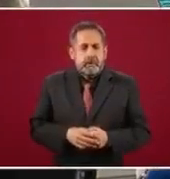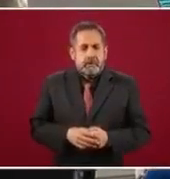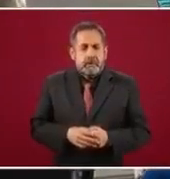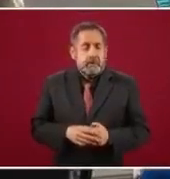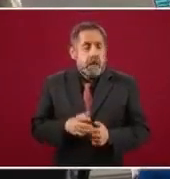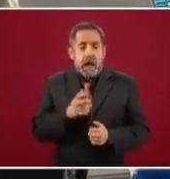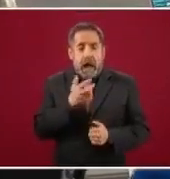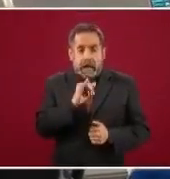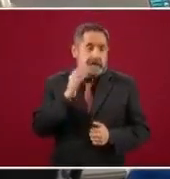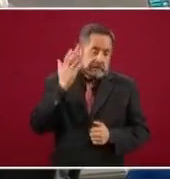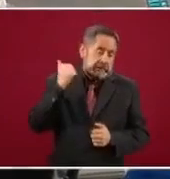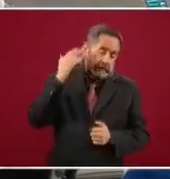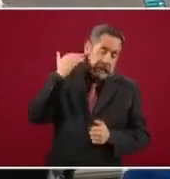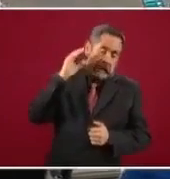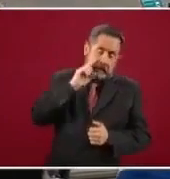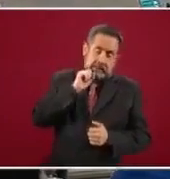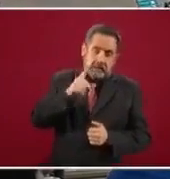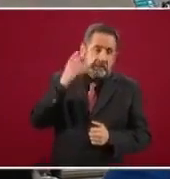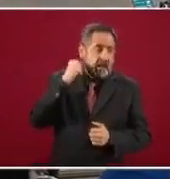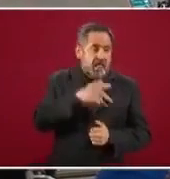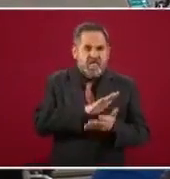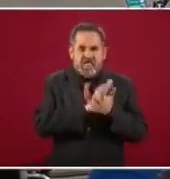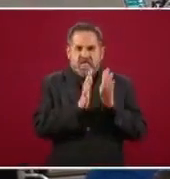porque así era antes también,